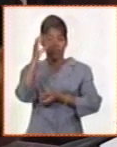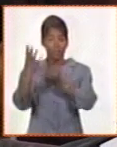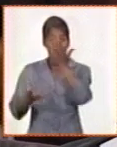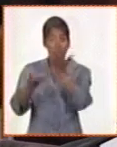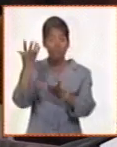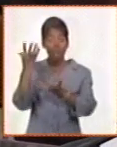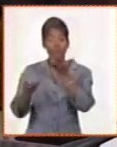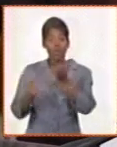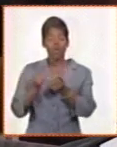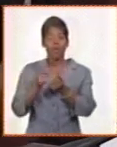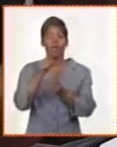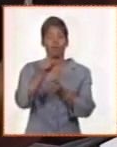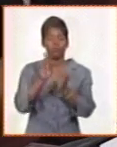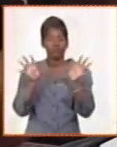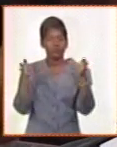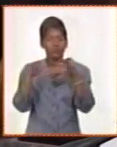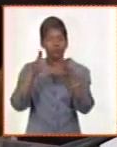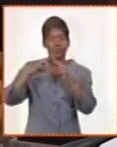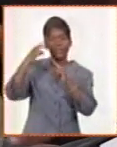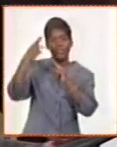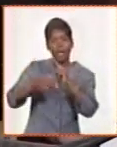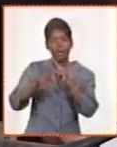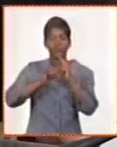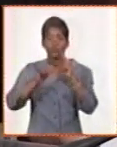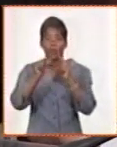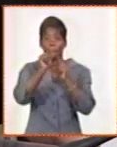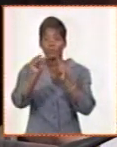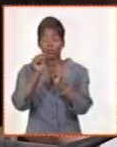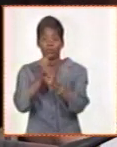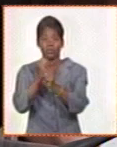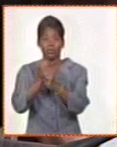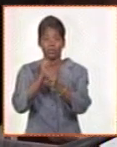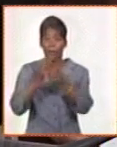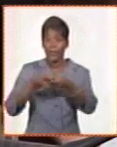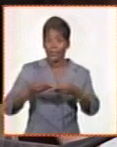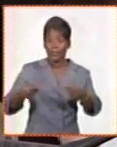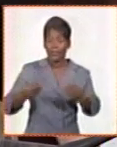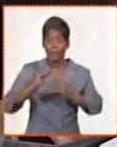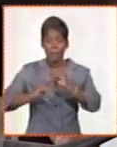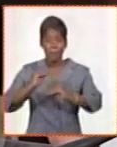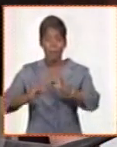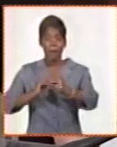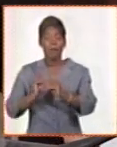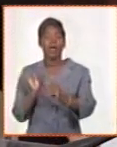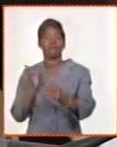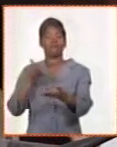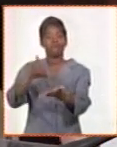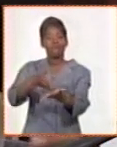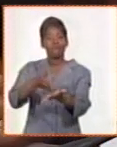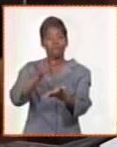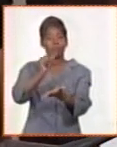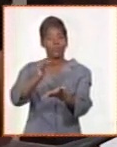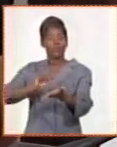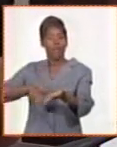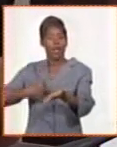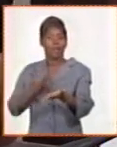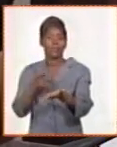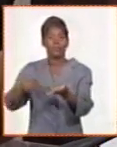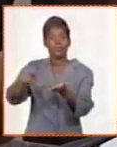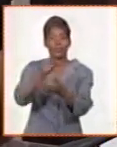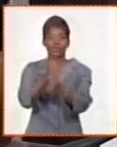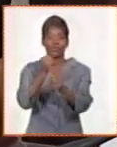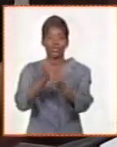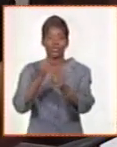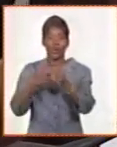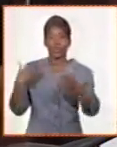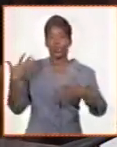Chino, El Médico a Palos de Molière, y las presentaba en los parques de los pueblos en Cumanayagua. Por ejemplo, yo de niño lo vi.